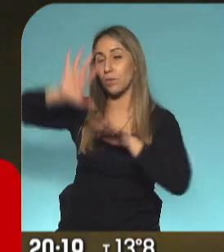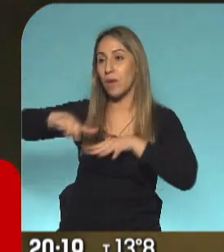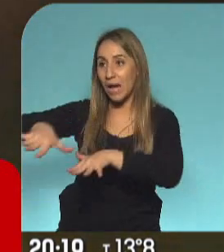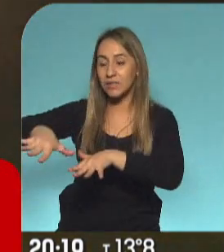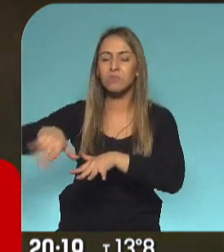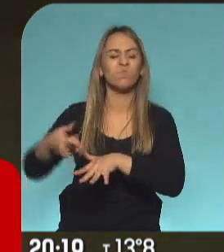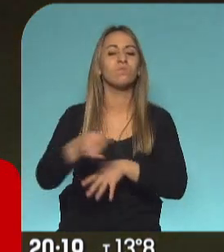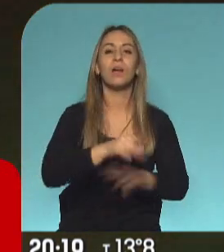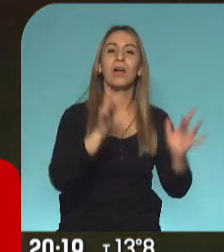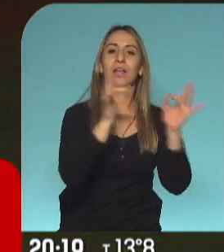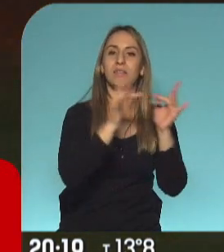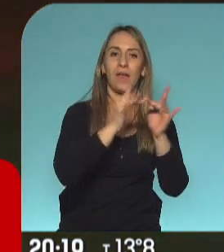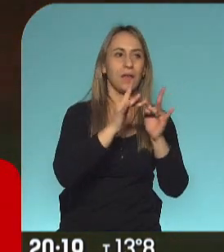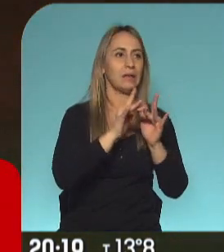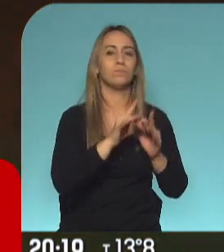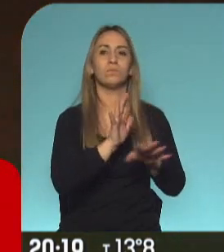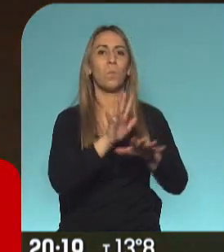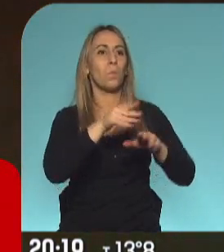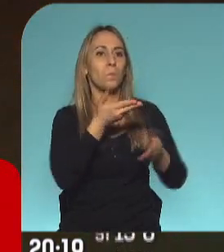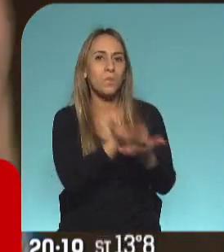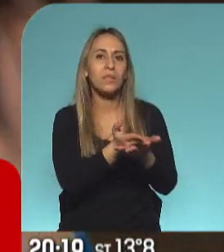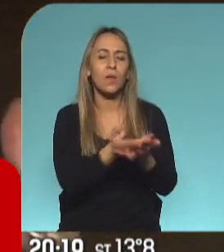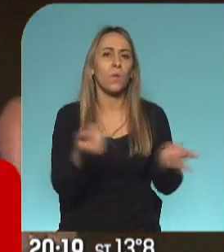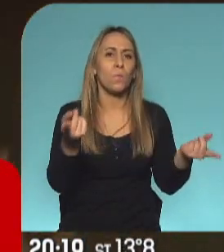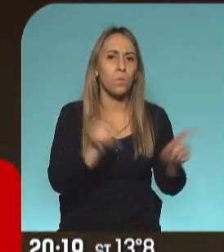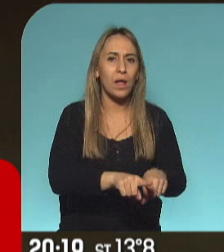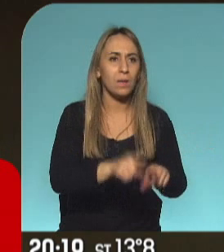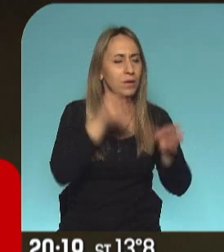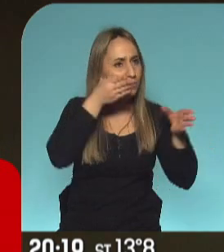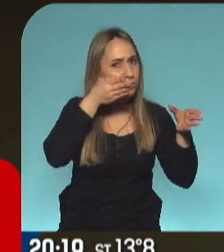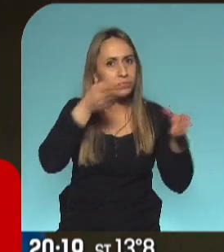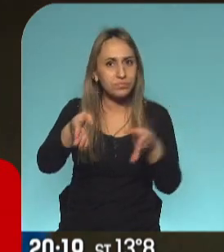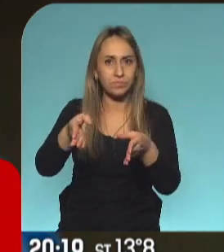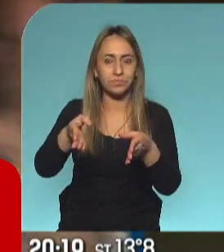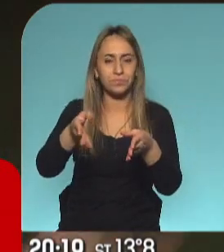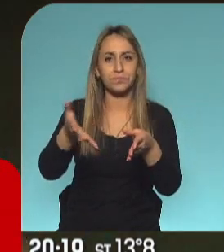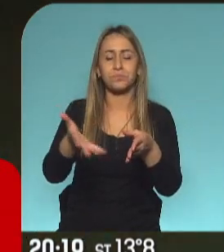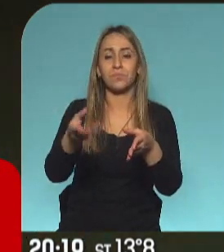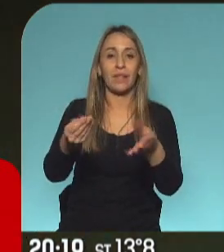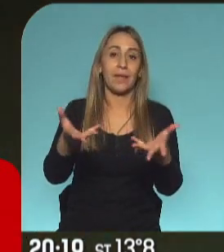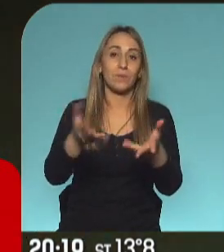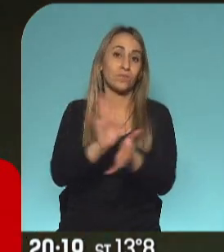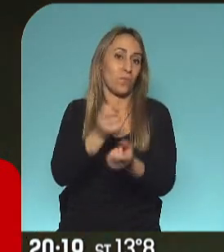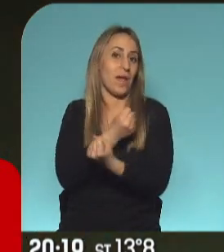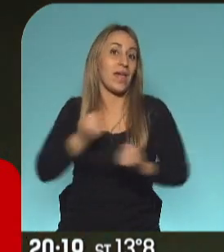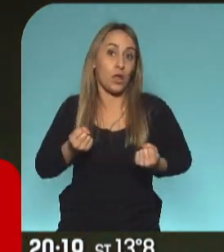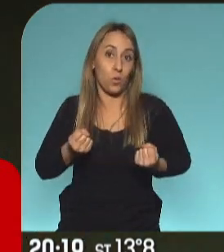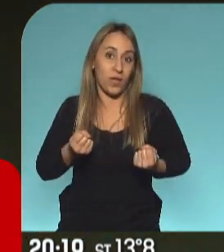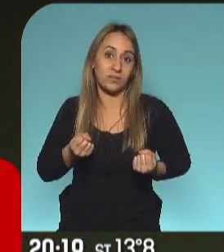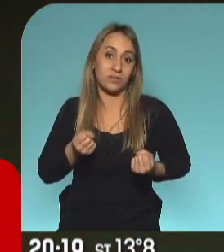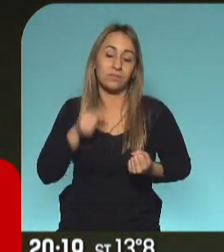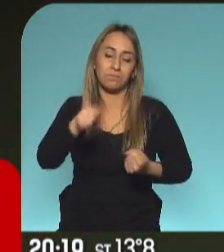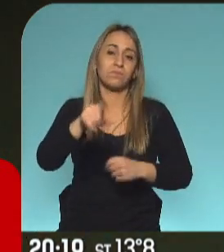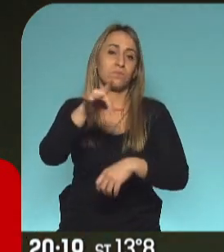sociales piden revalorizar y volver a poner en el eje de lo héroes que son a